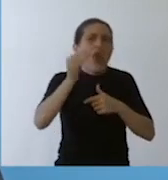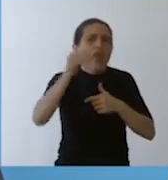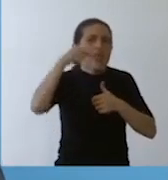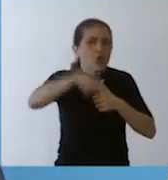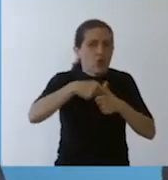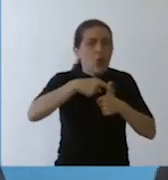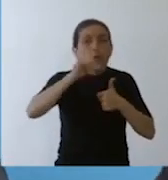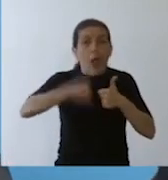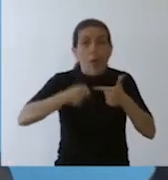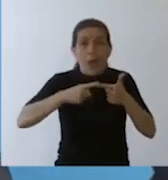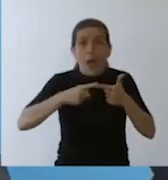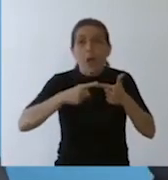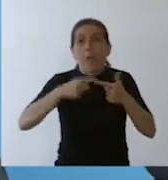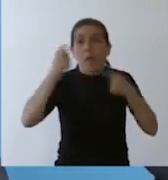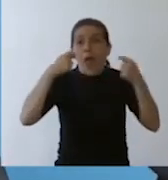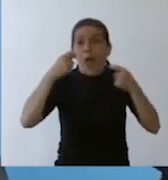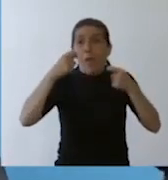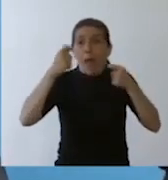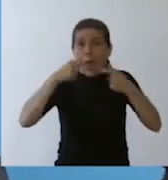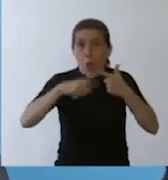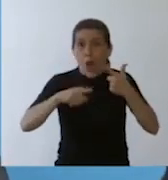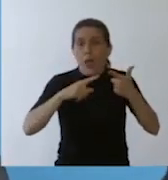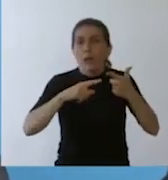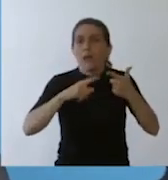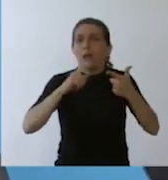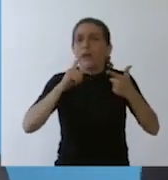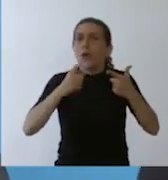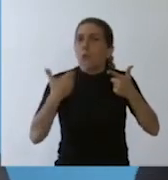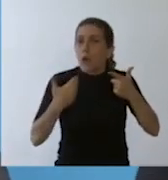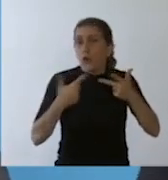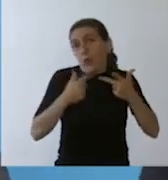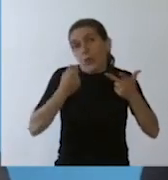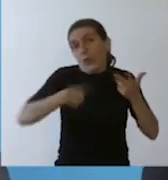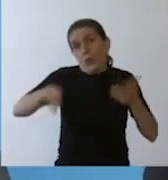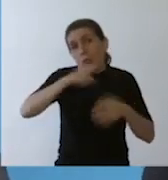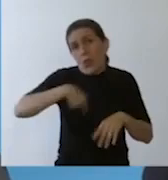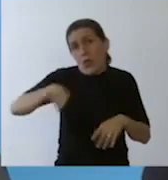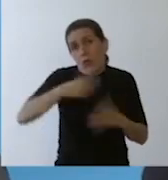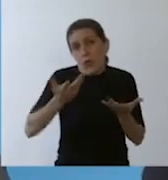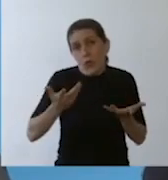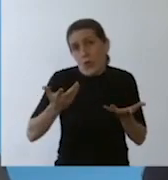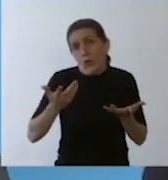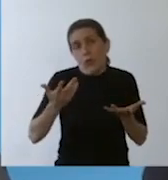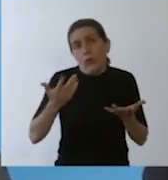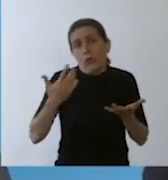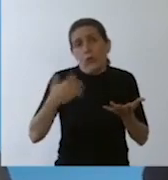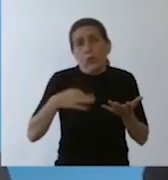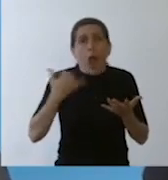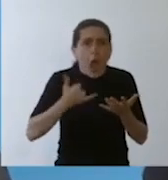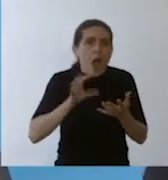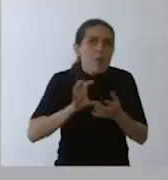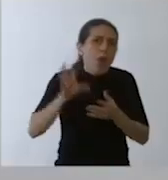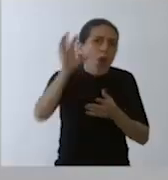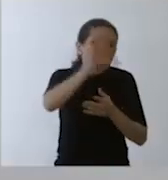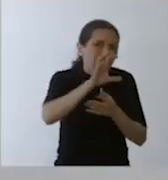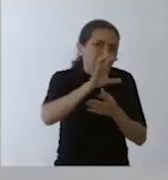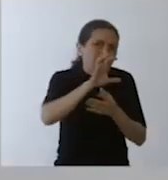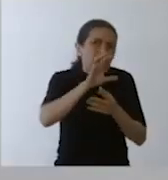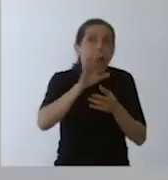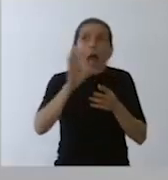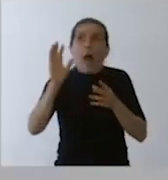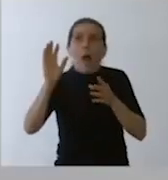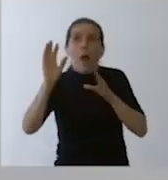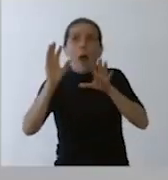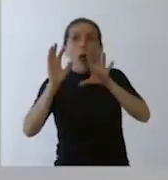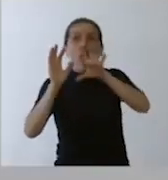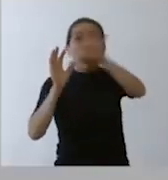sino a Paraguay. Y por supuesto nosotros tenemos provincias muy rodeadas de Brasil y Paraguay,